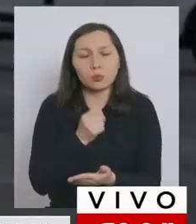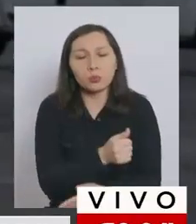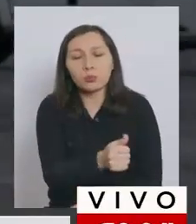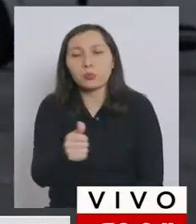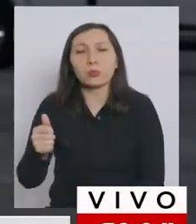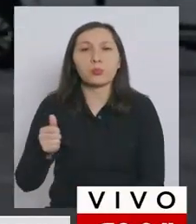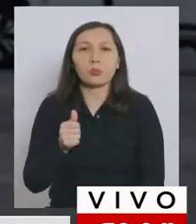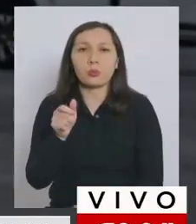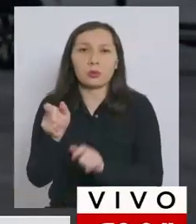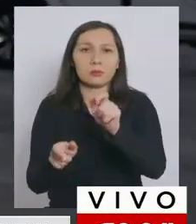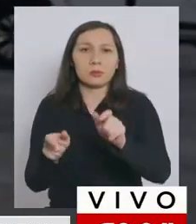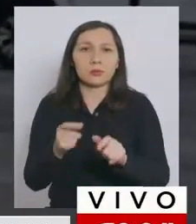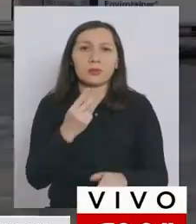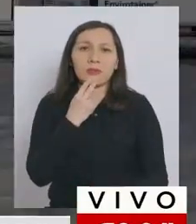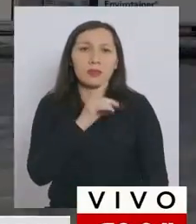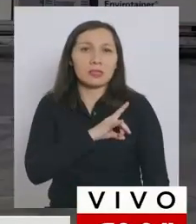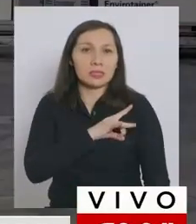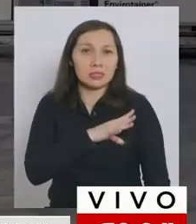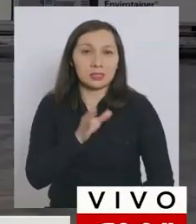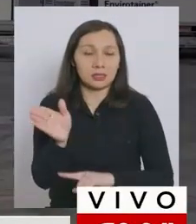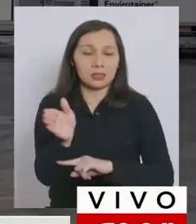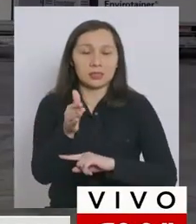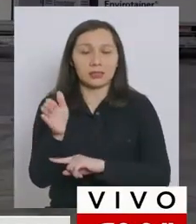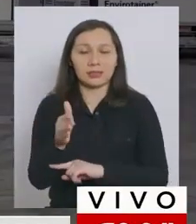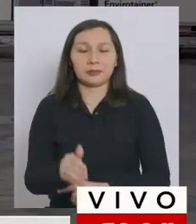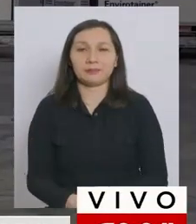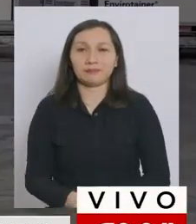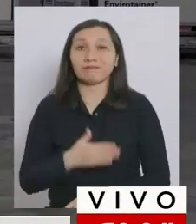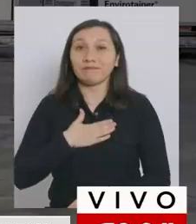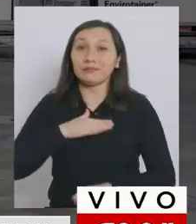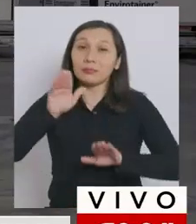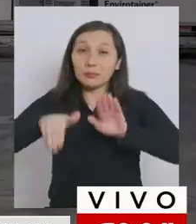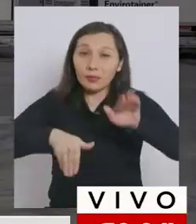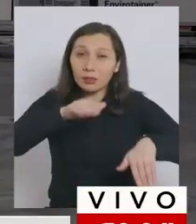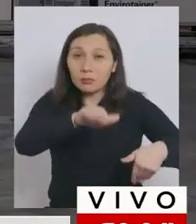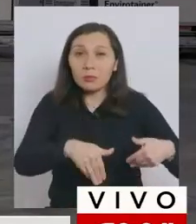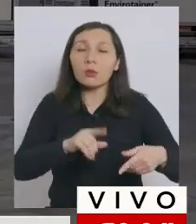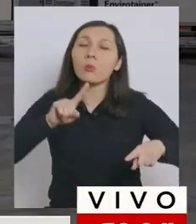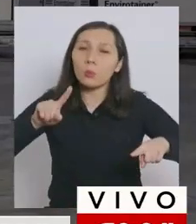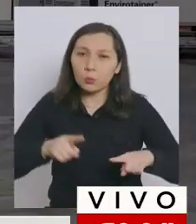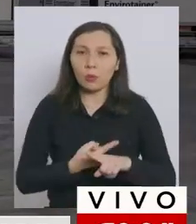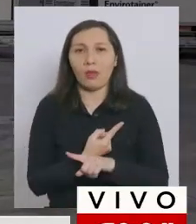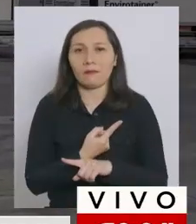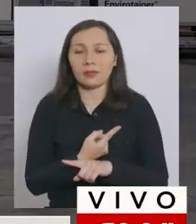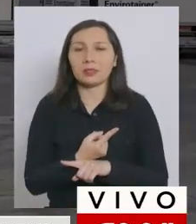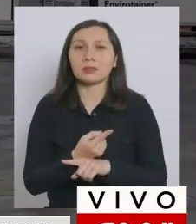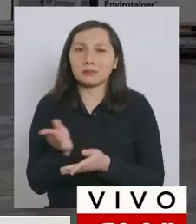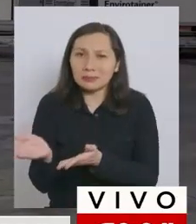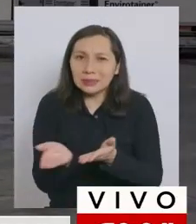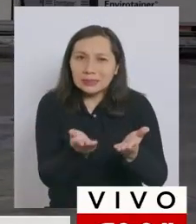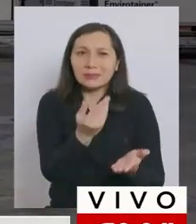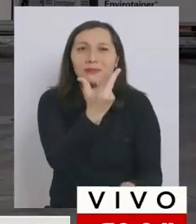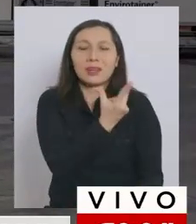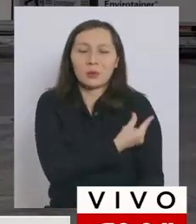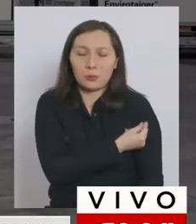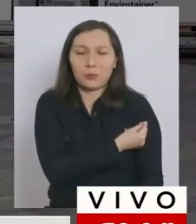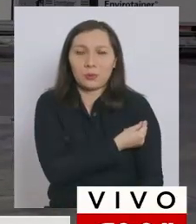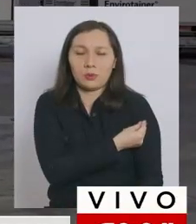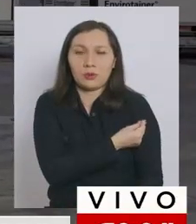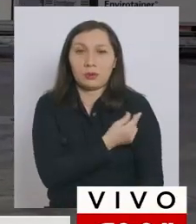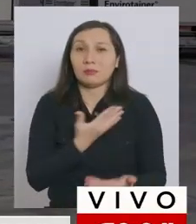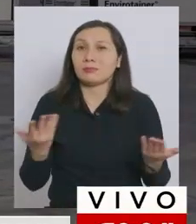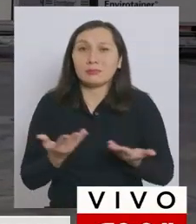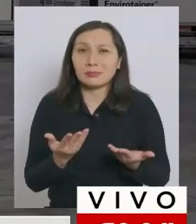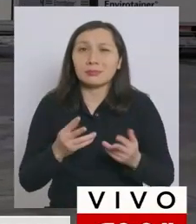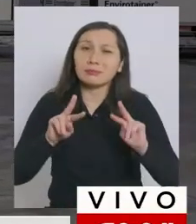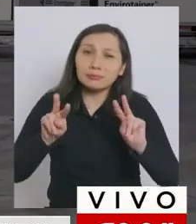nuestros compatriotas y ciudadanos quiero convocarlos una vez más a vacunarse porque